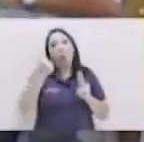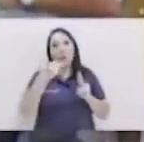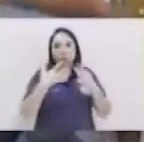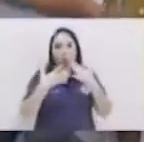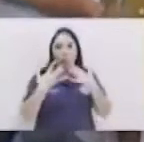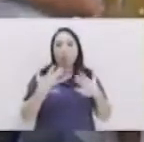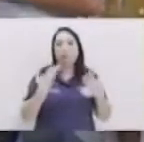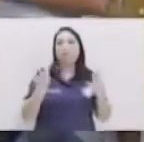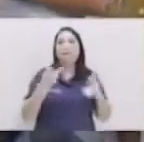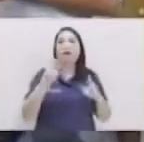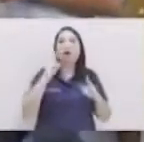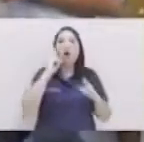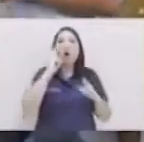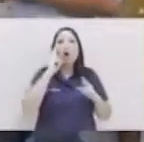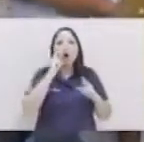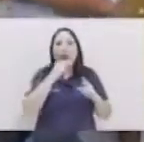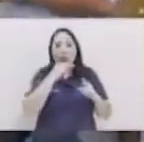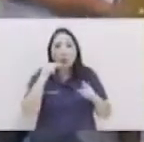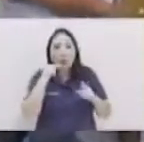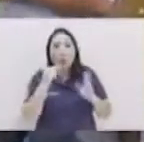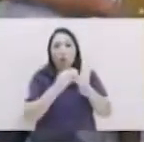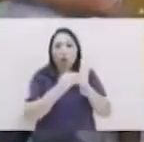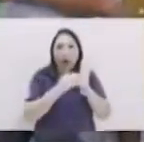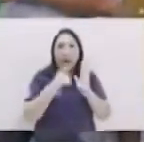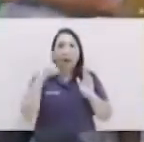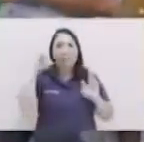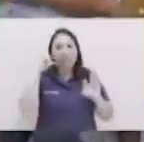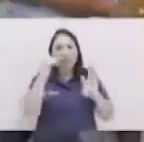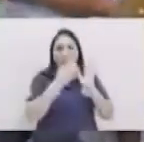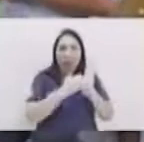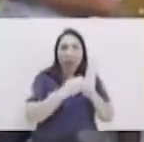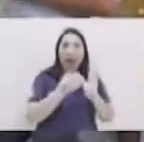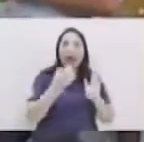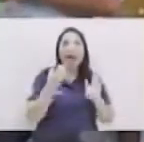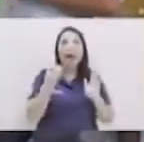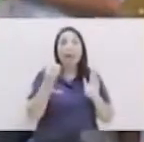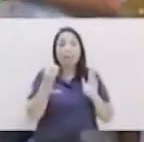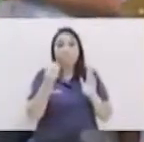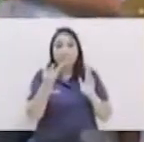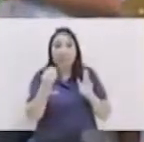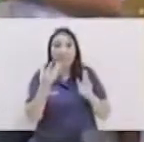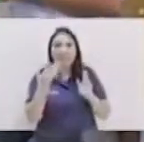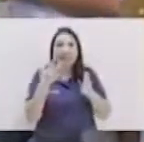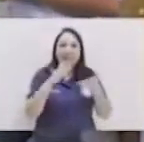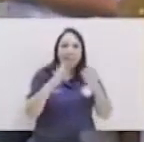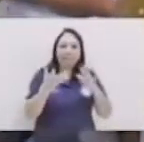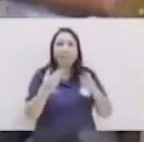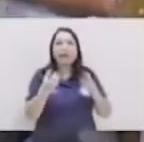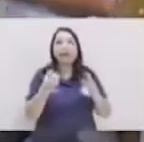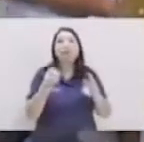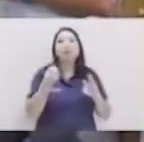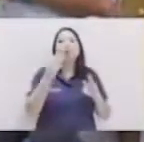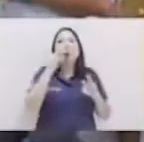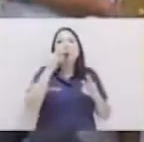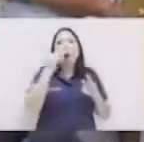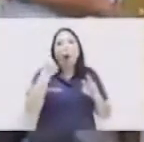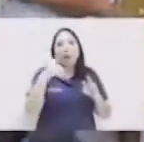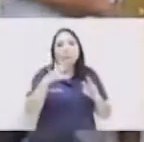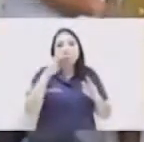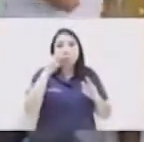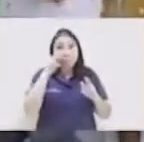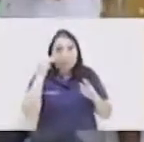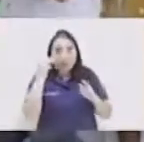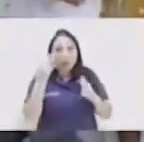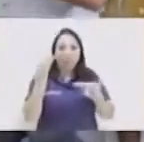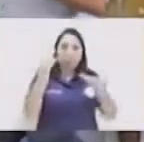que son el rojo naranja, el amarillo naranja, el verde amarillento, el verde azulado, el azul violeta y el rojo